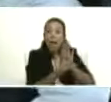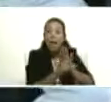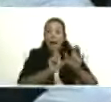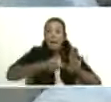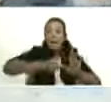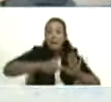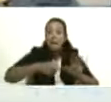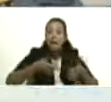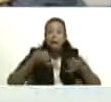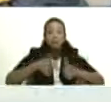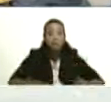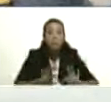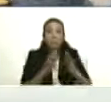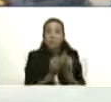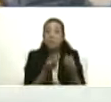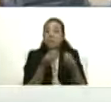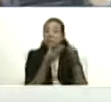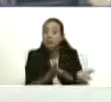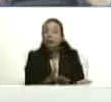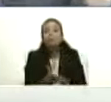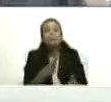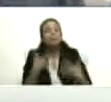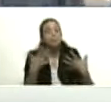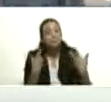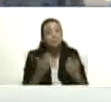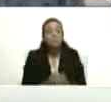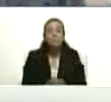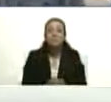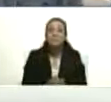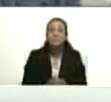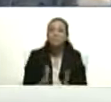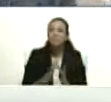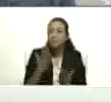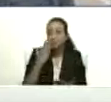a sus niños y a toda esta gente que está muy contenta, presidente. Adelante.